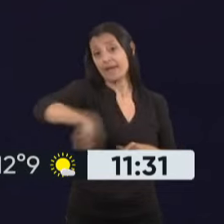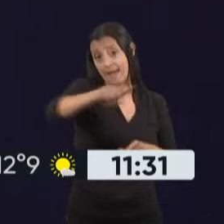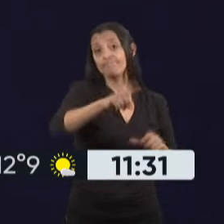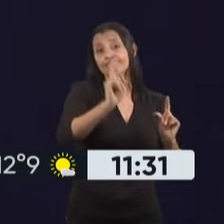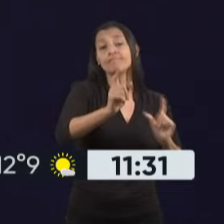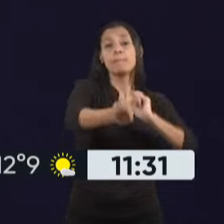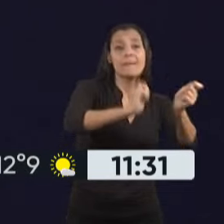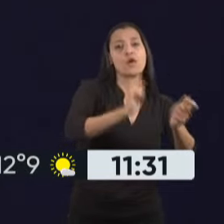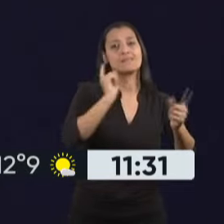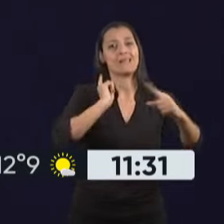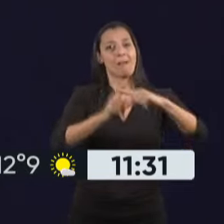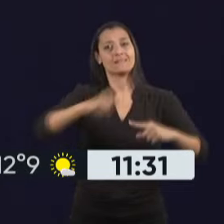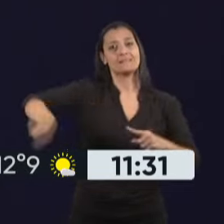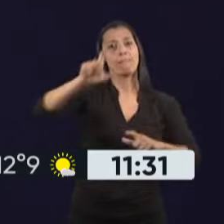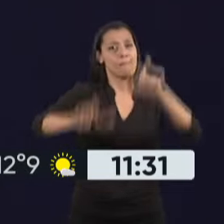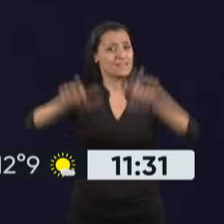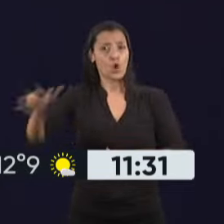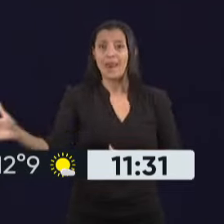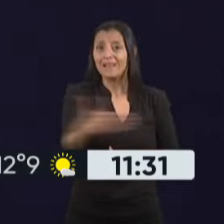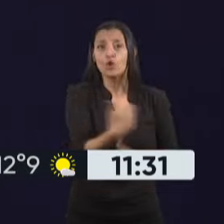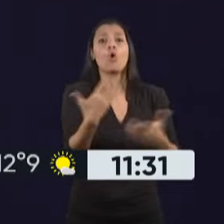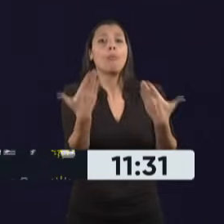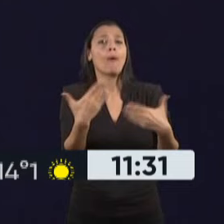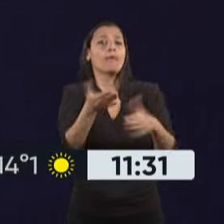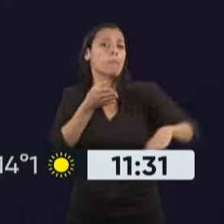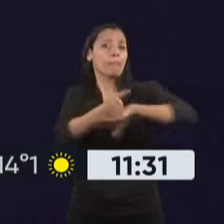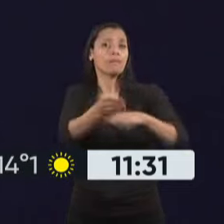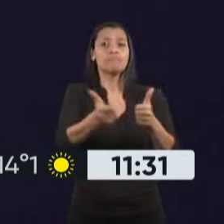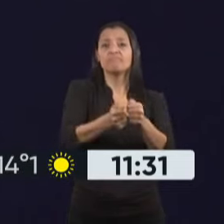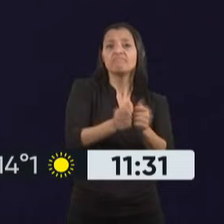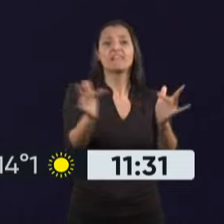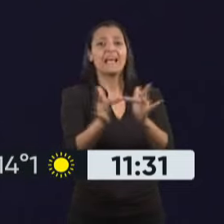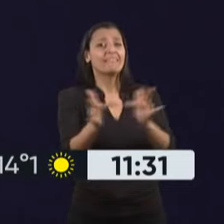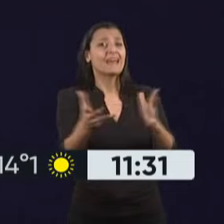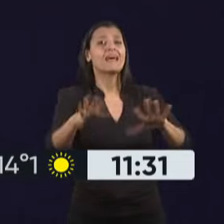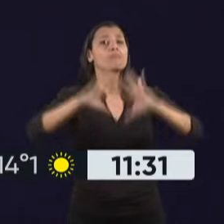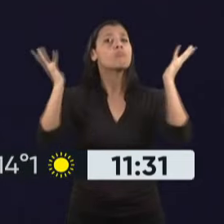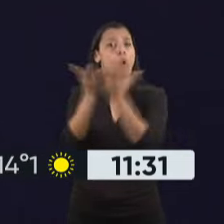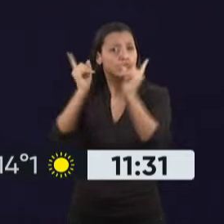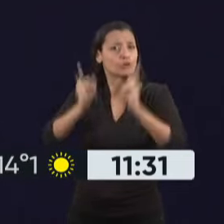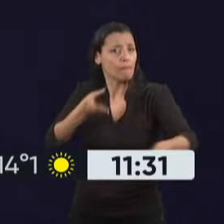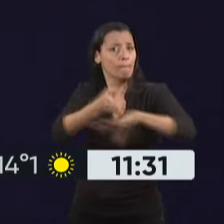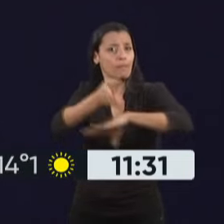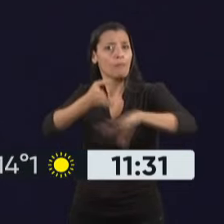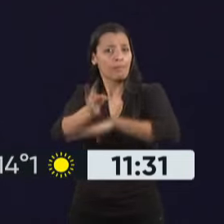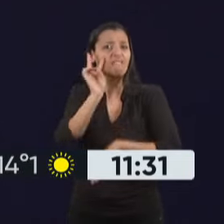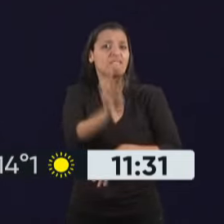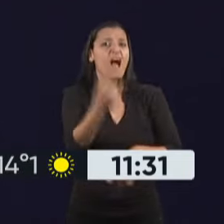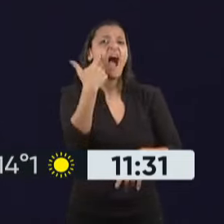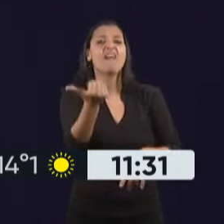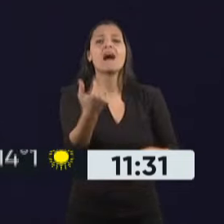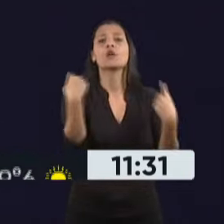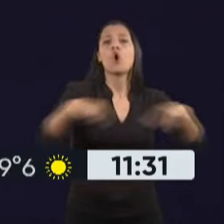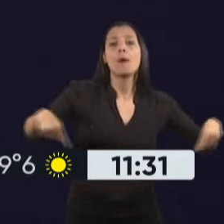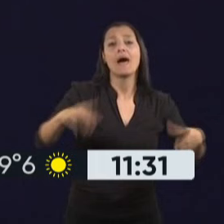general, que pueden acceder desde cualquier dispositivo electrónico y en cualquier parte del mundo al boletín